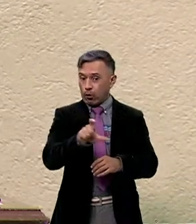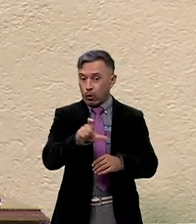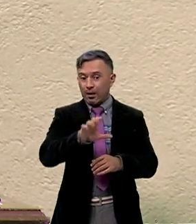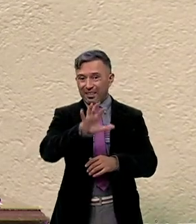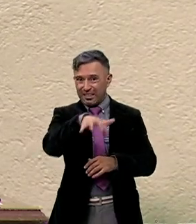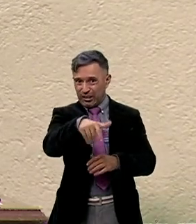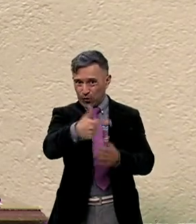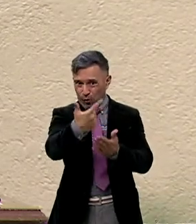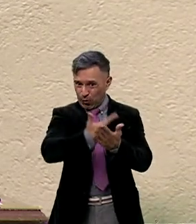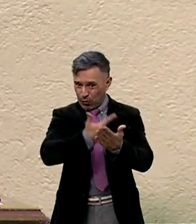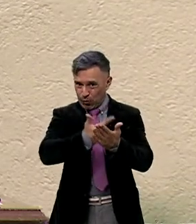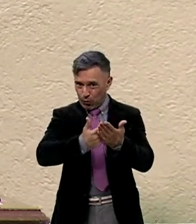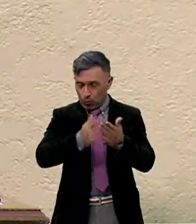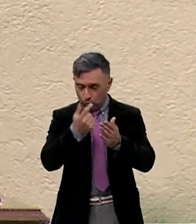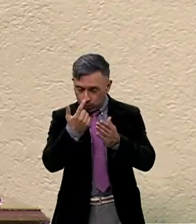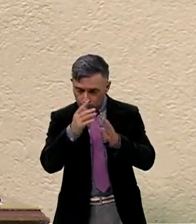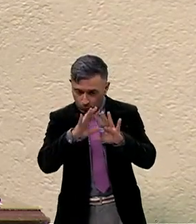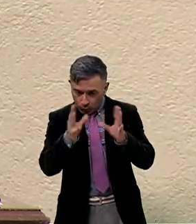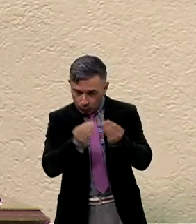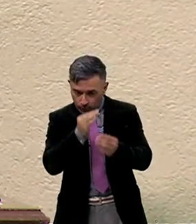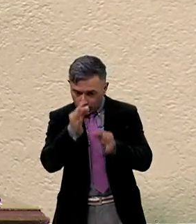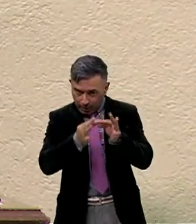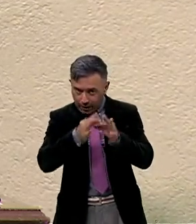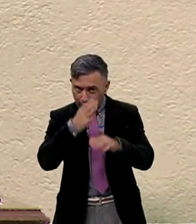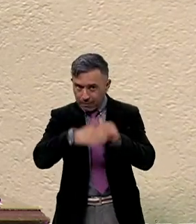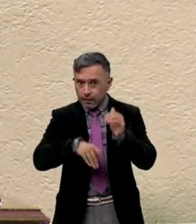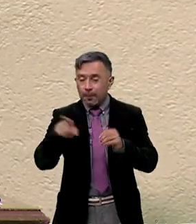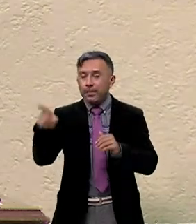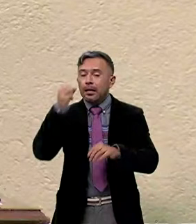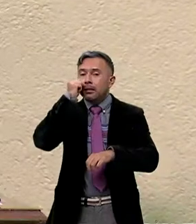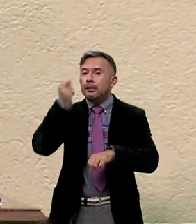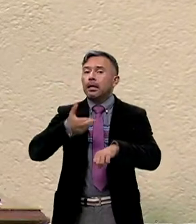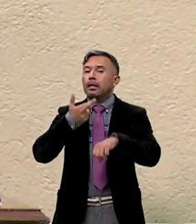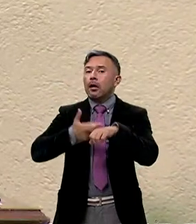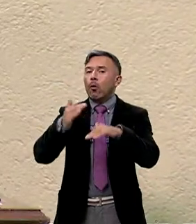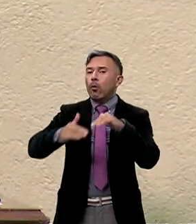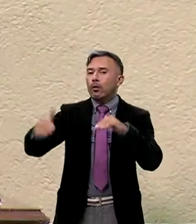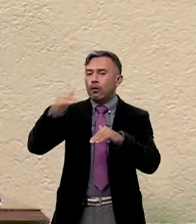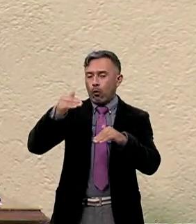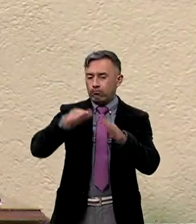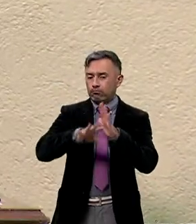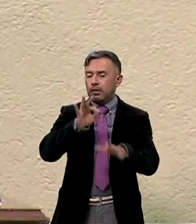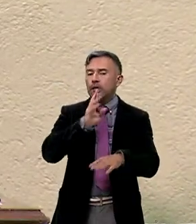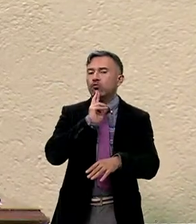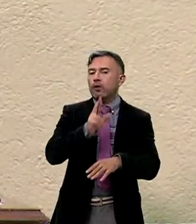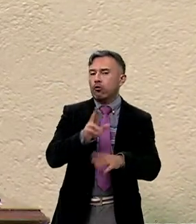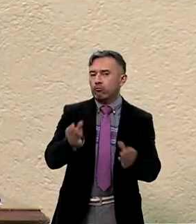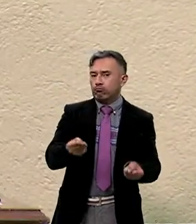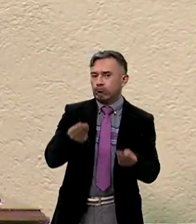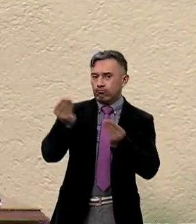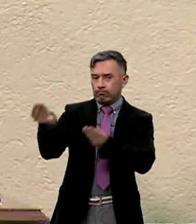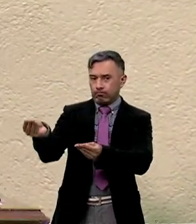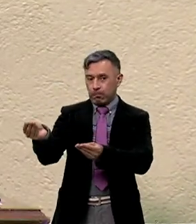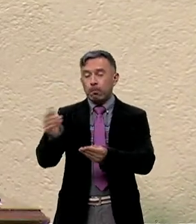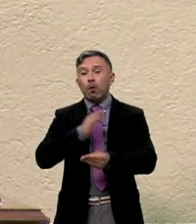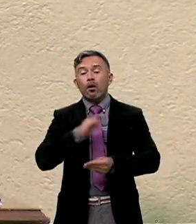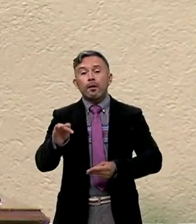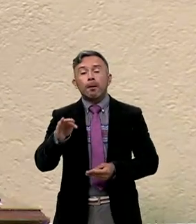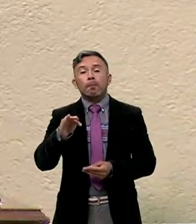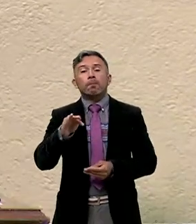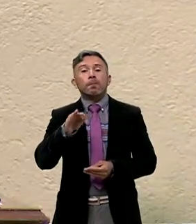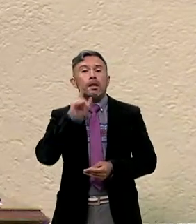se remitirán los resultados al secretario ejecutivo a fin de que dentro de las 48 horas siguientes